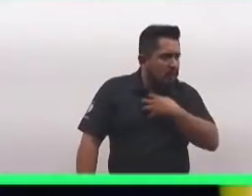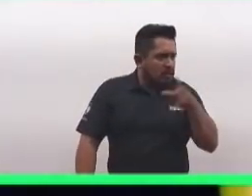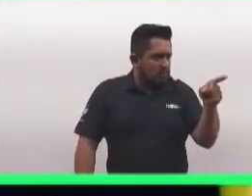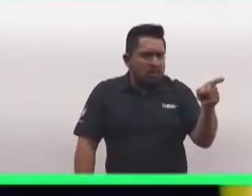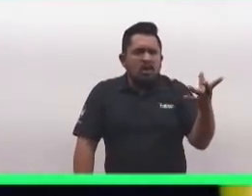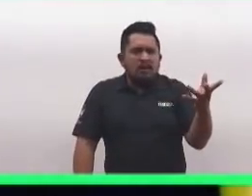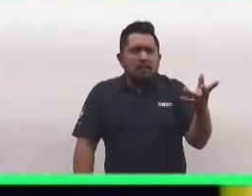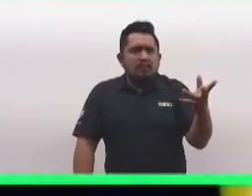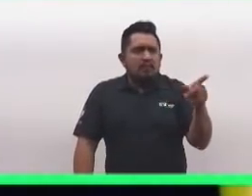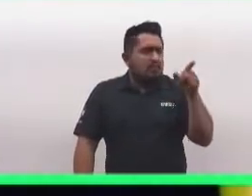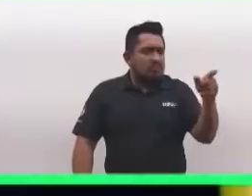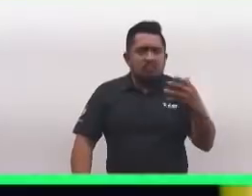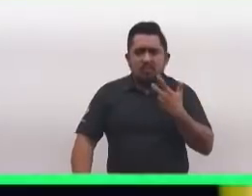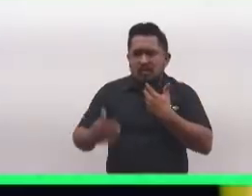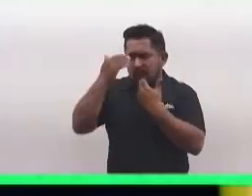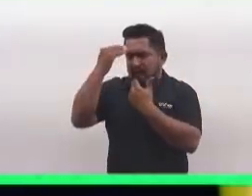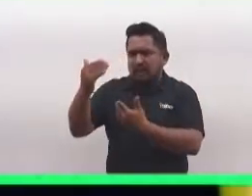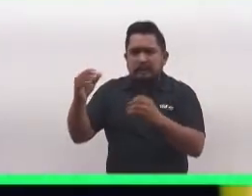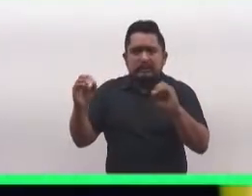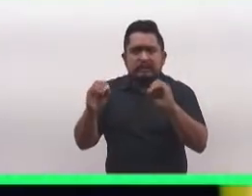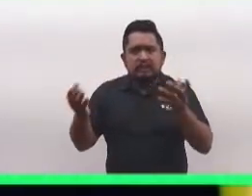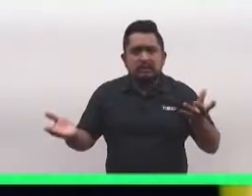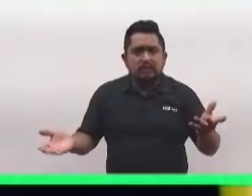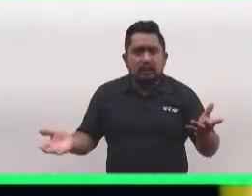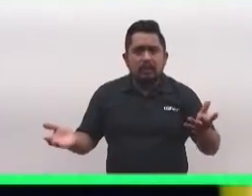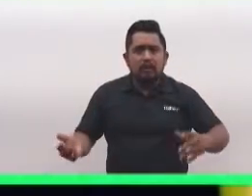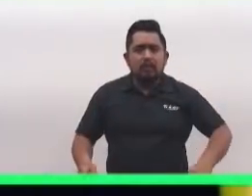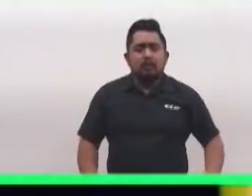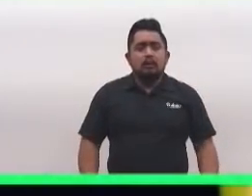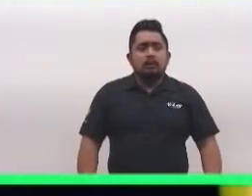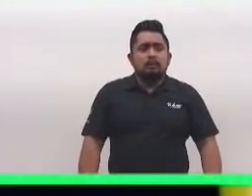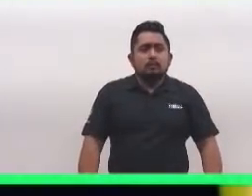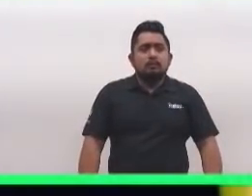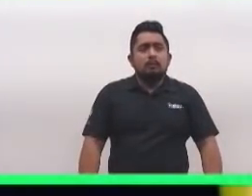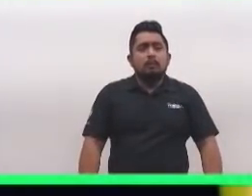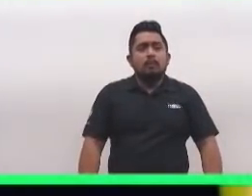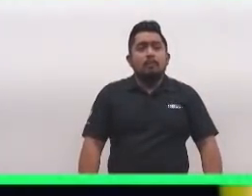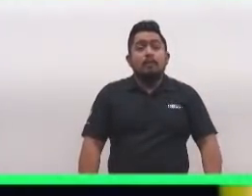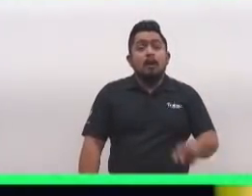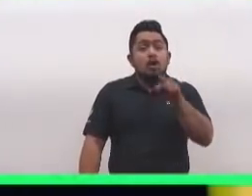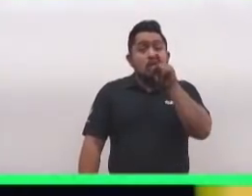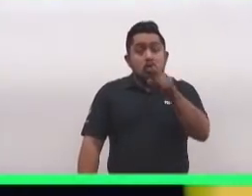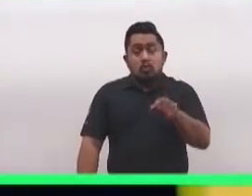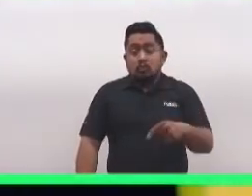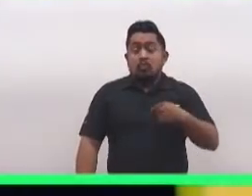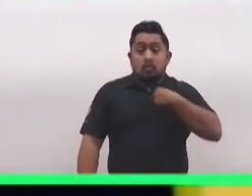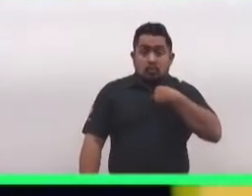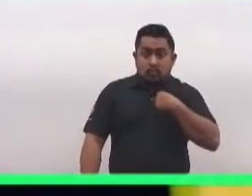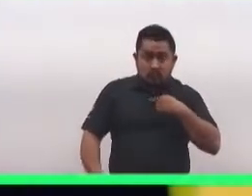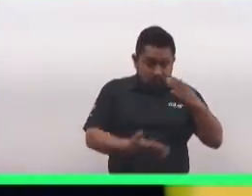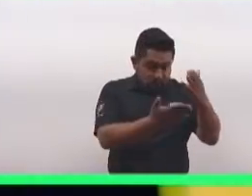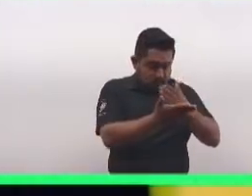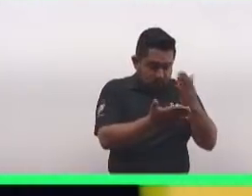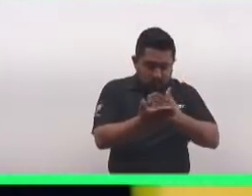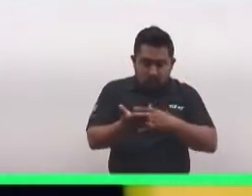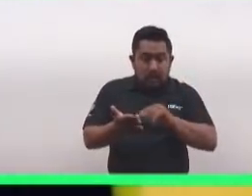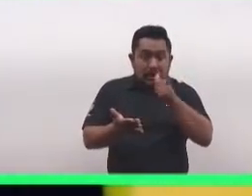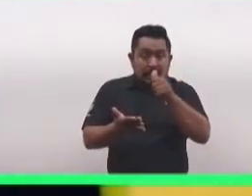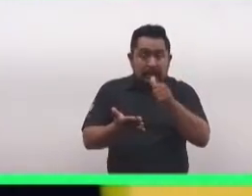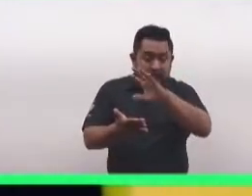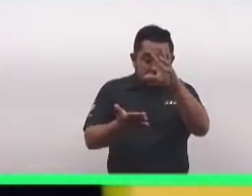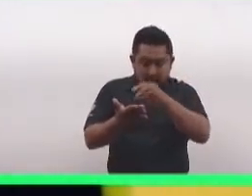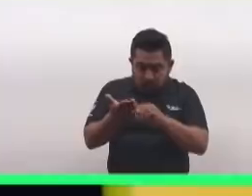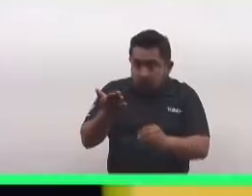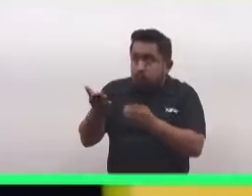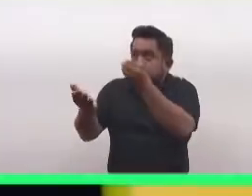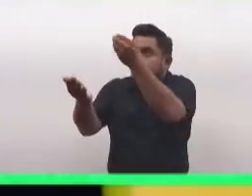por qué porque no obedecemos al señor honra jehová con tus bienes y con las primicias de tu no lo